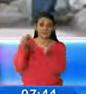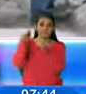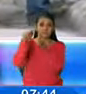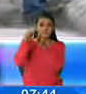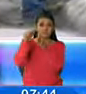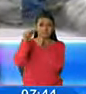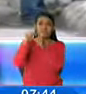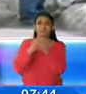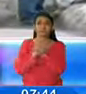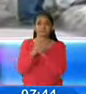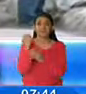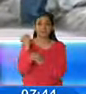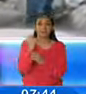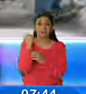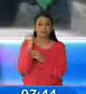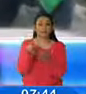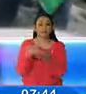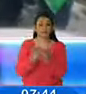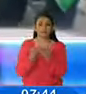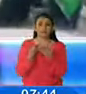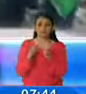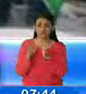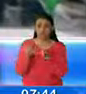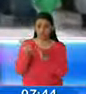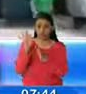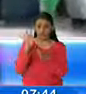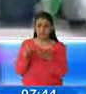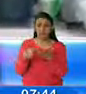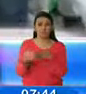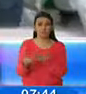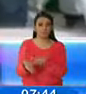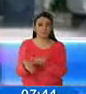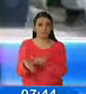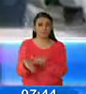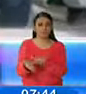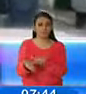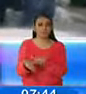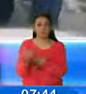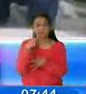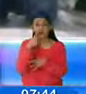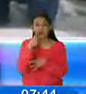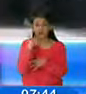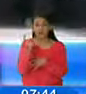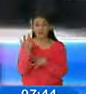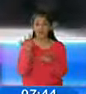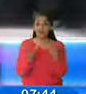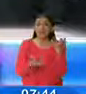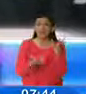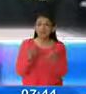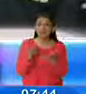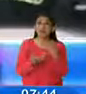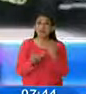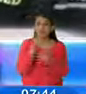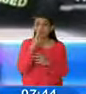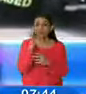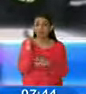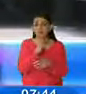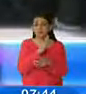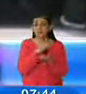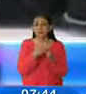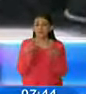socorro acudieron al llamado de emergencia y encontraron un cuerpo, al parecer de un hombre que se encontraba en proceso de